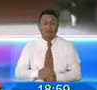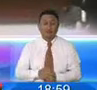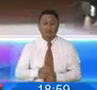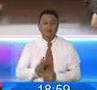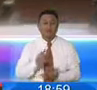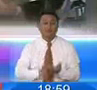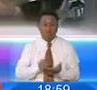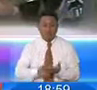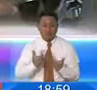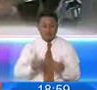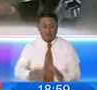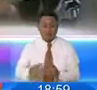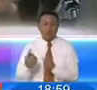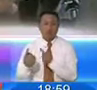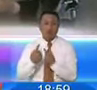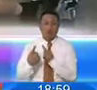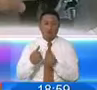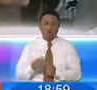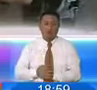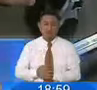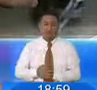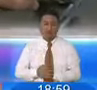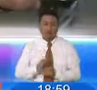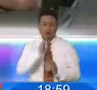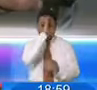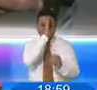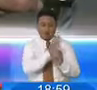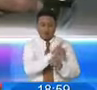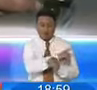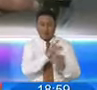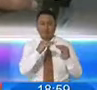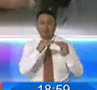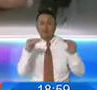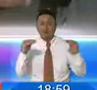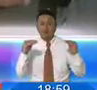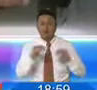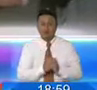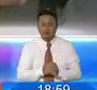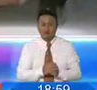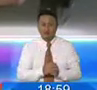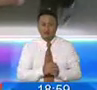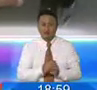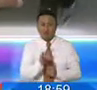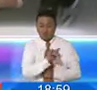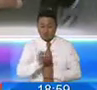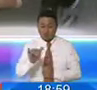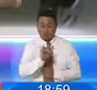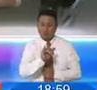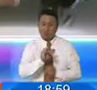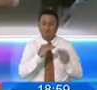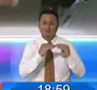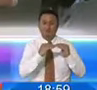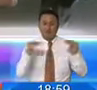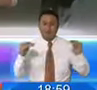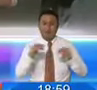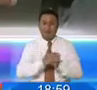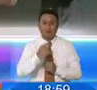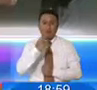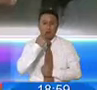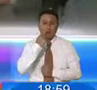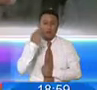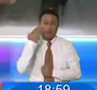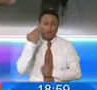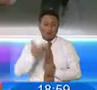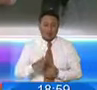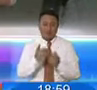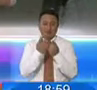y debatirlo. El objetivo es que haya una equidad, no hablemos necesariamente de igualdad entre el padre y la madre